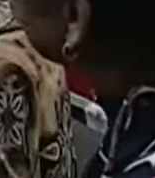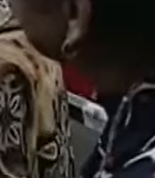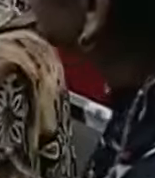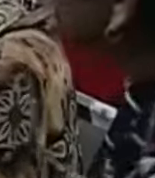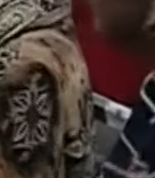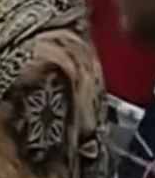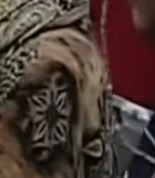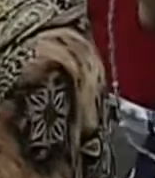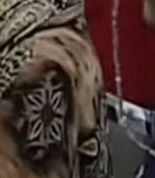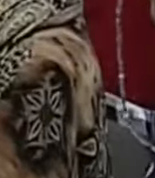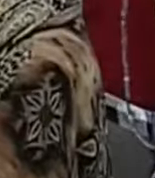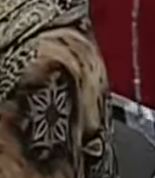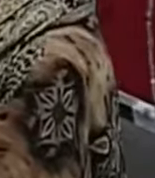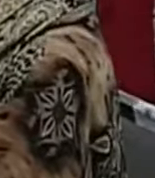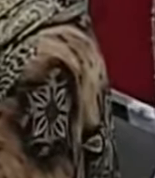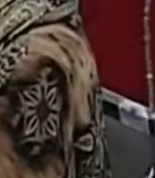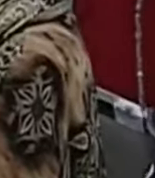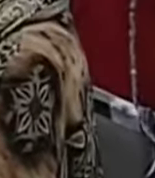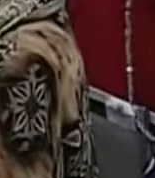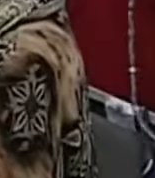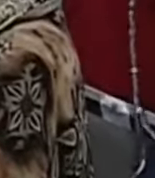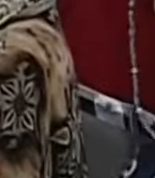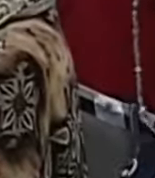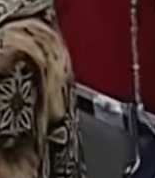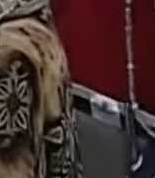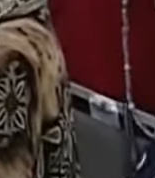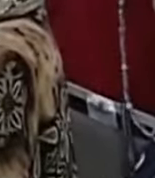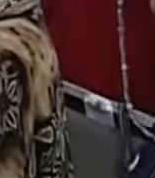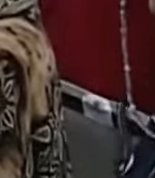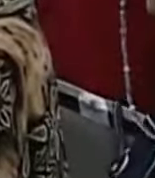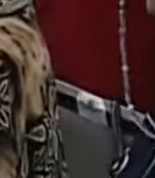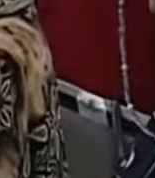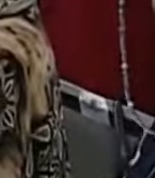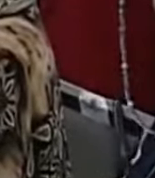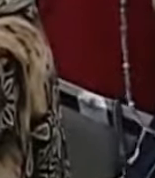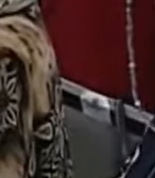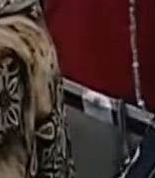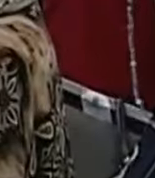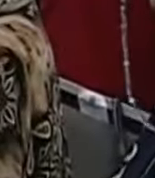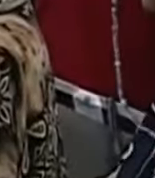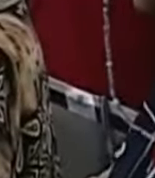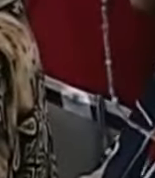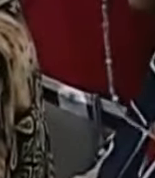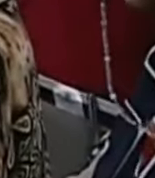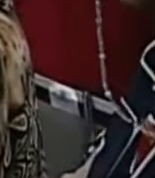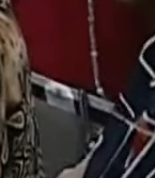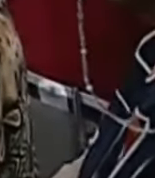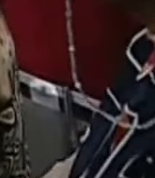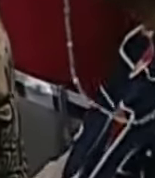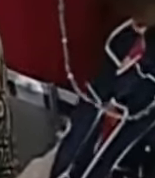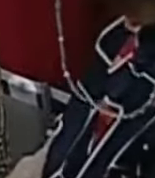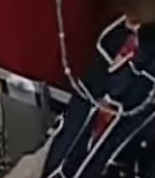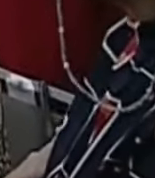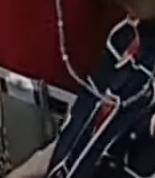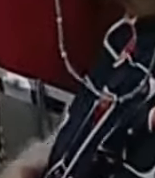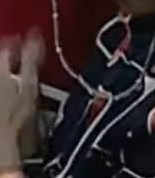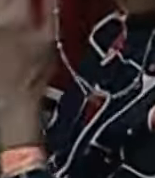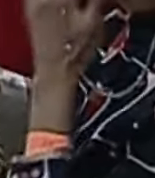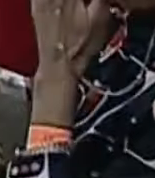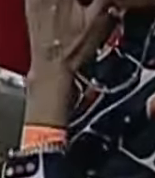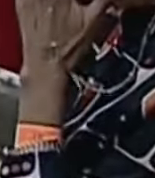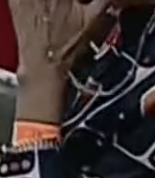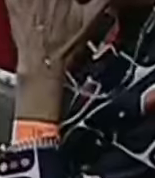fundando el glorioso movimiento bolivariano revolucionario 200. Después viene otra generación, decía el presidente Nicolás Maduro, que yo